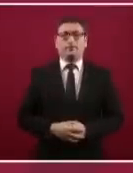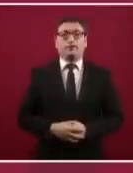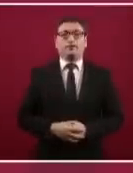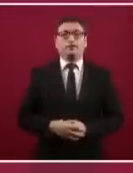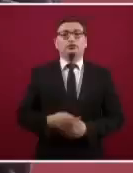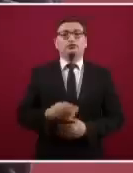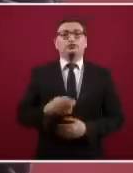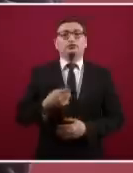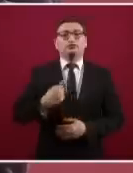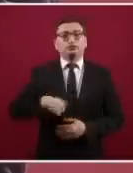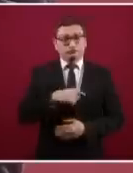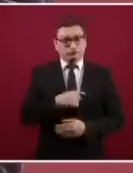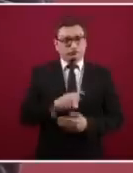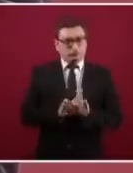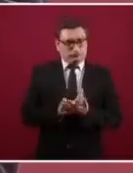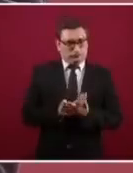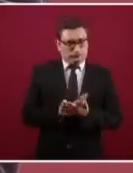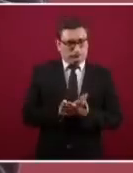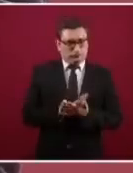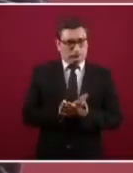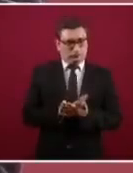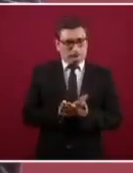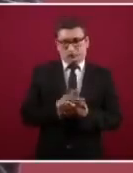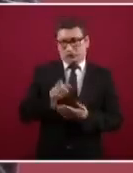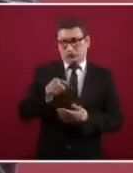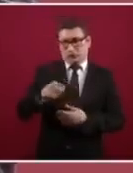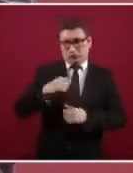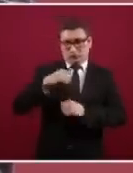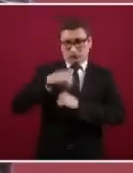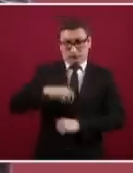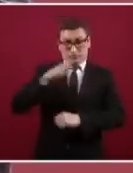Vamos a esperar a que haya una decisión